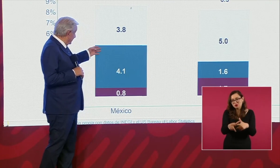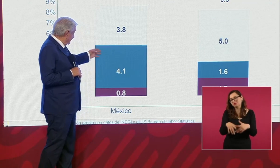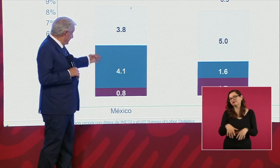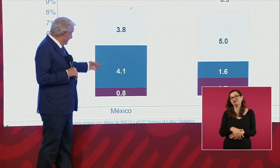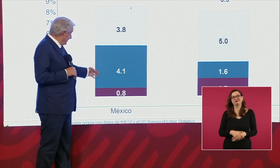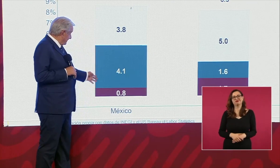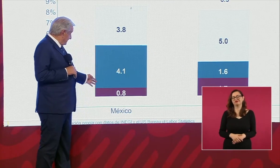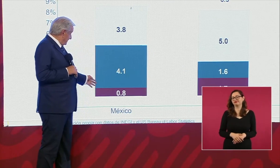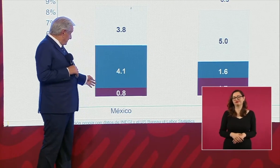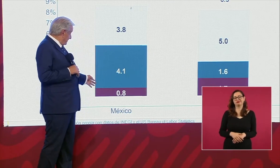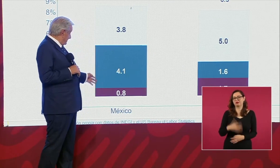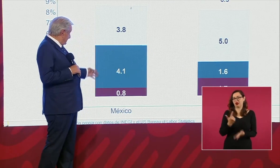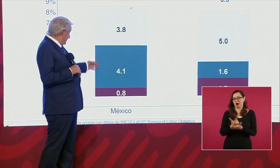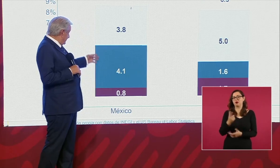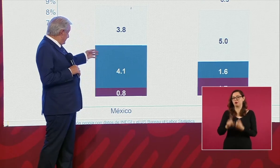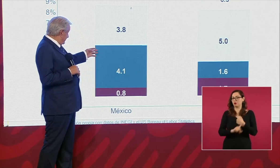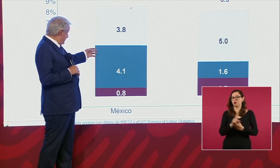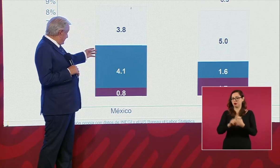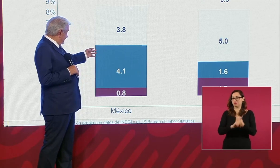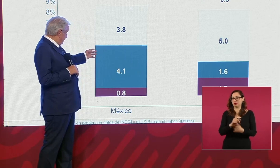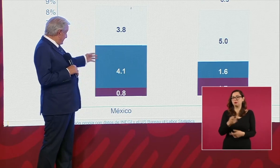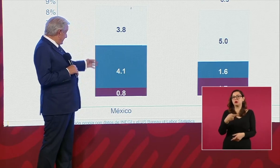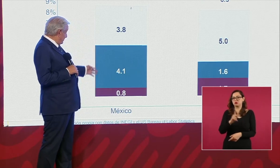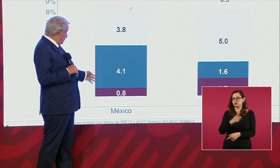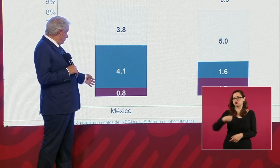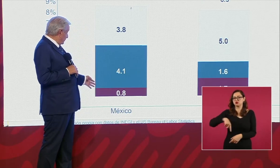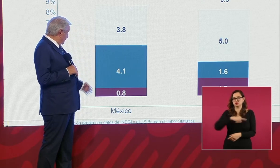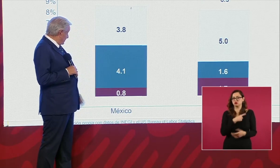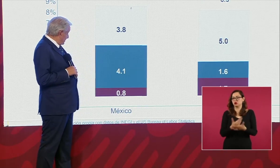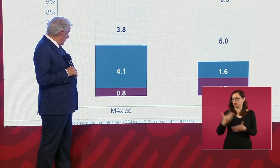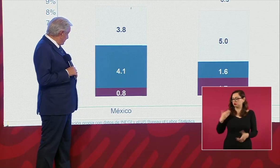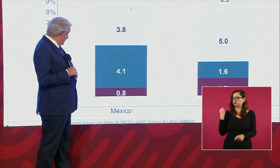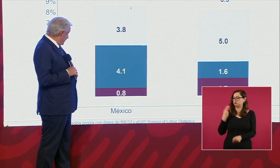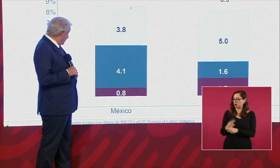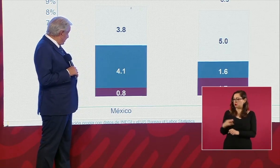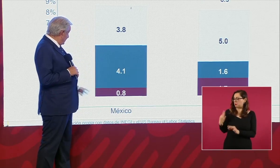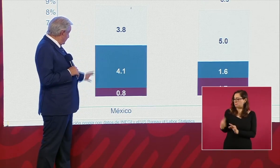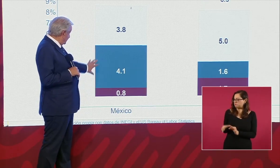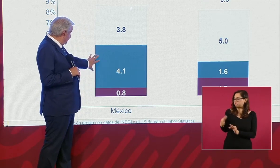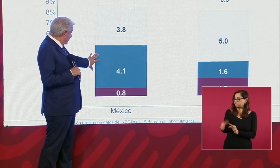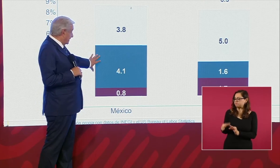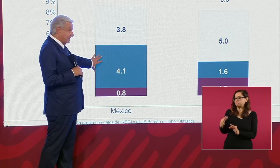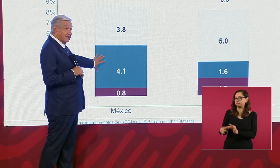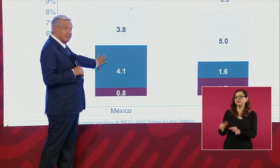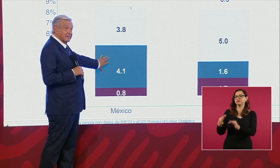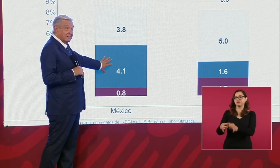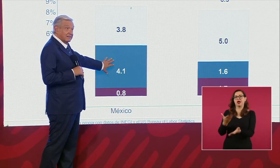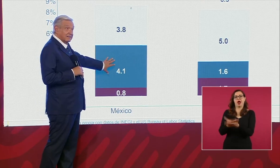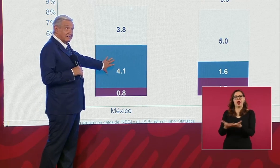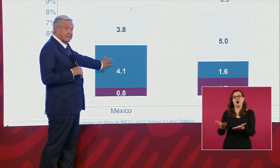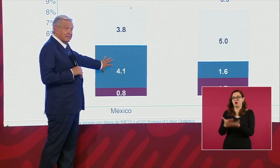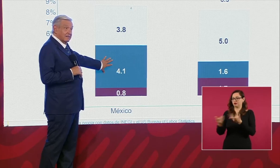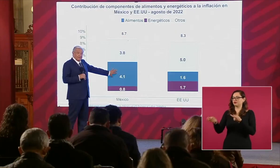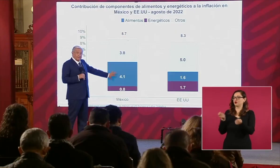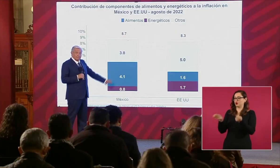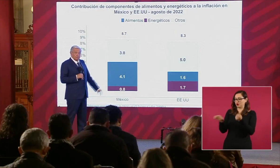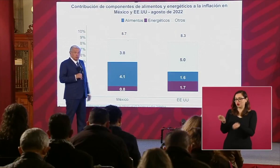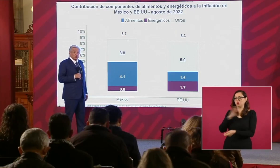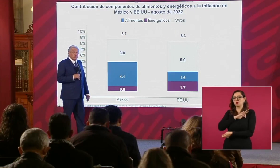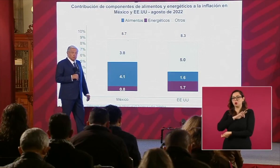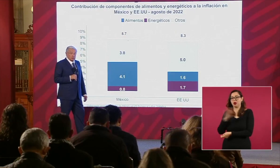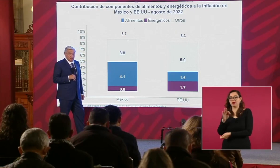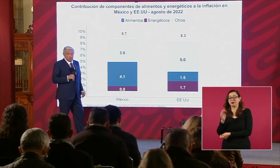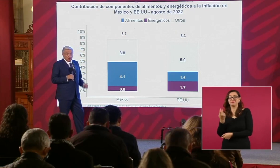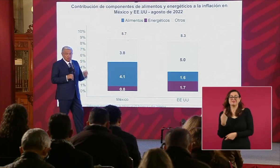y metían al intérprete de lengua de señas. El hecho de que se haya tomado la decisión de que todos los días haya un intérprete de lengua de